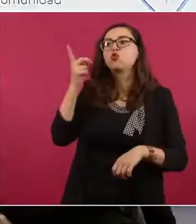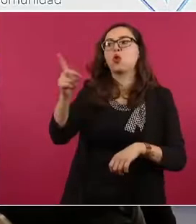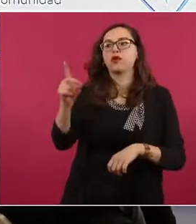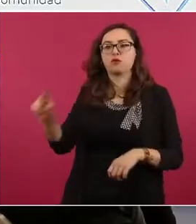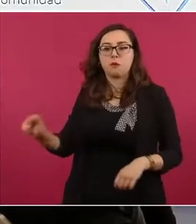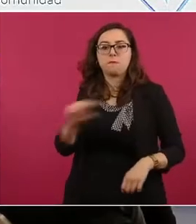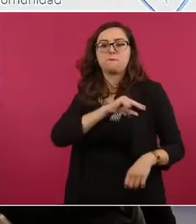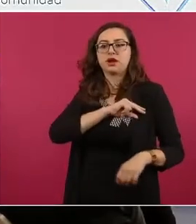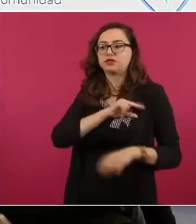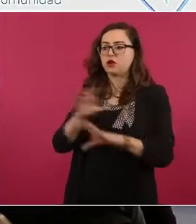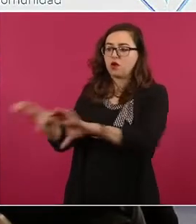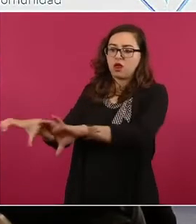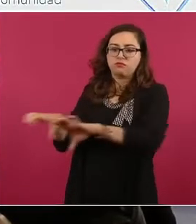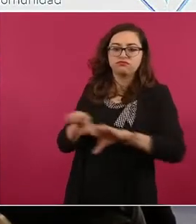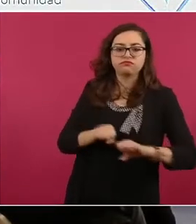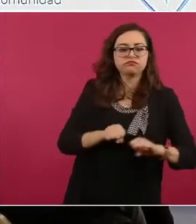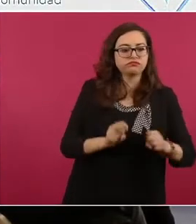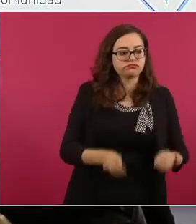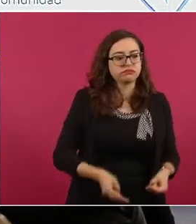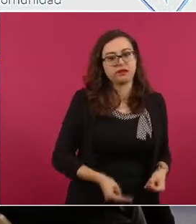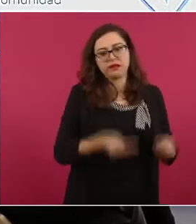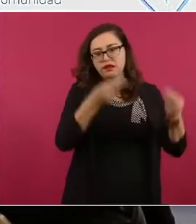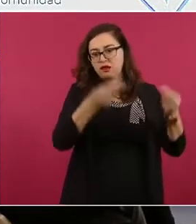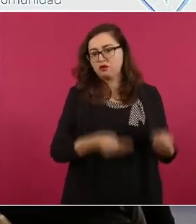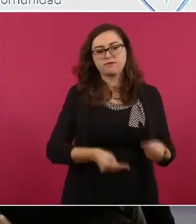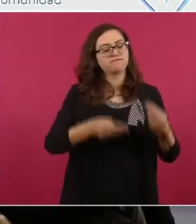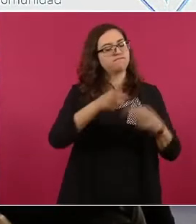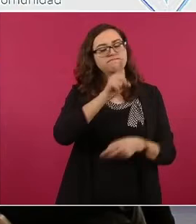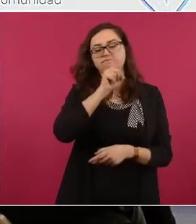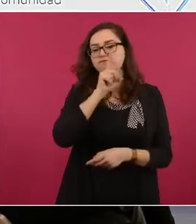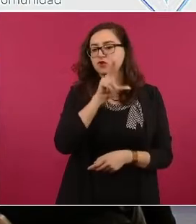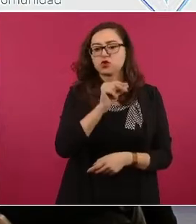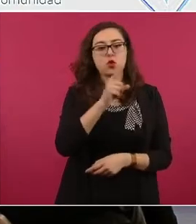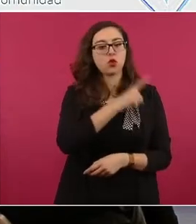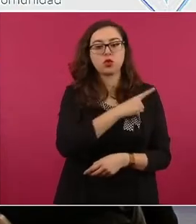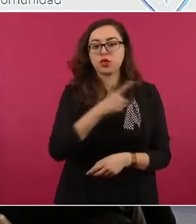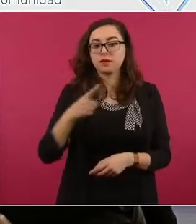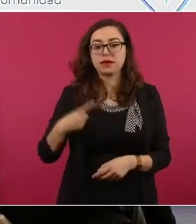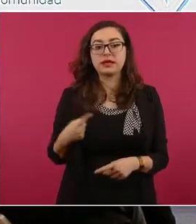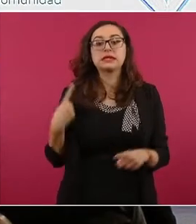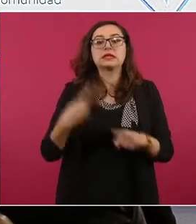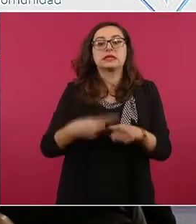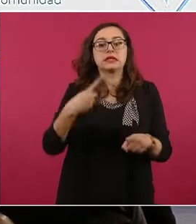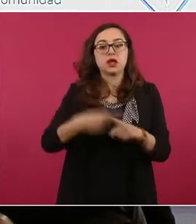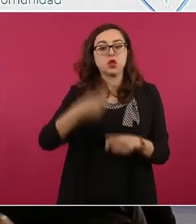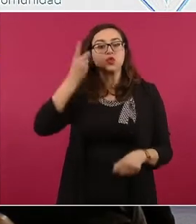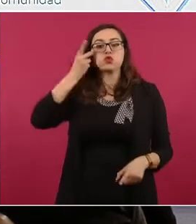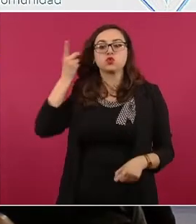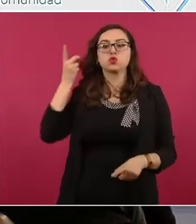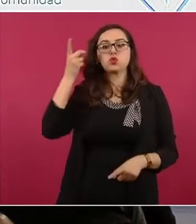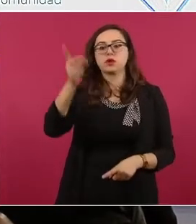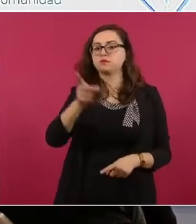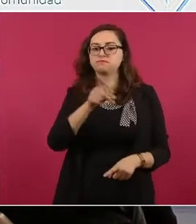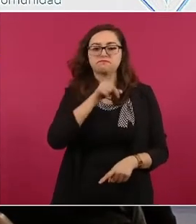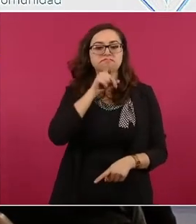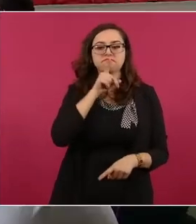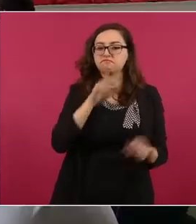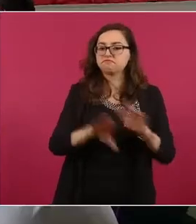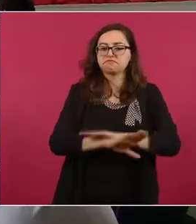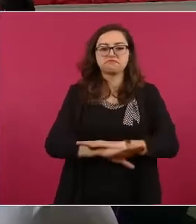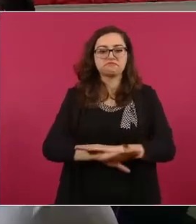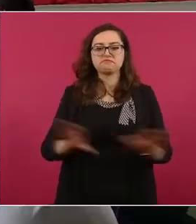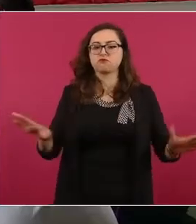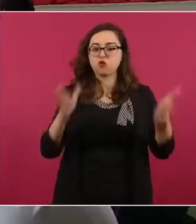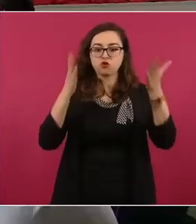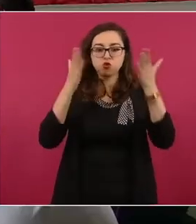a favor de ningún interés particular. No pueden ser de una persona o ni siquiera de una sola comunidad.